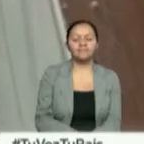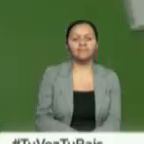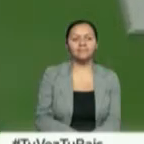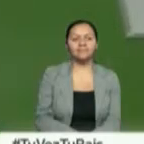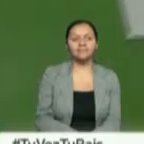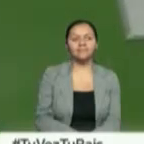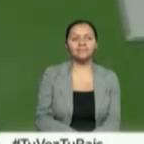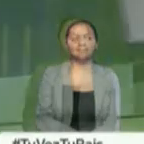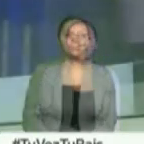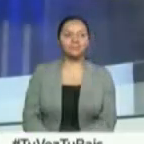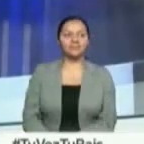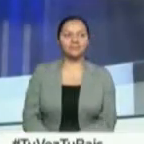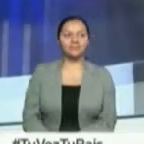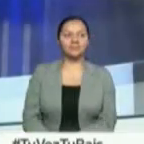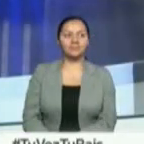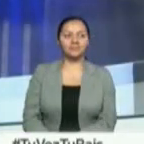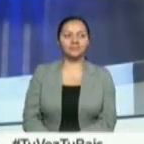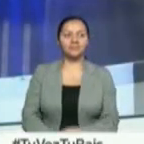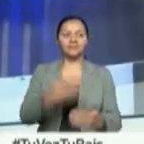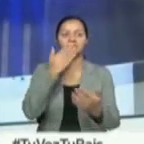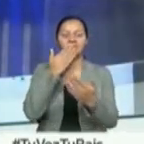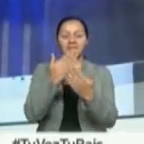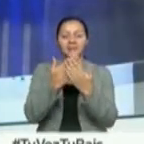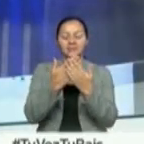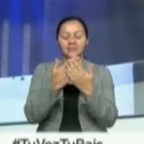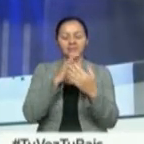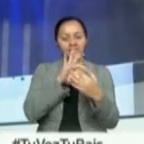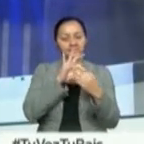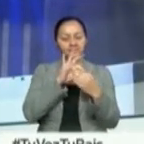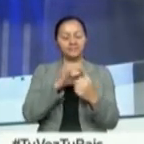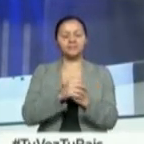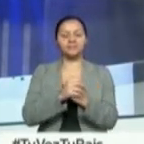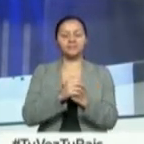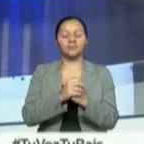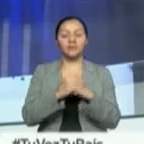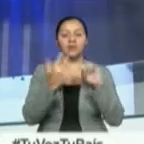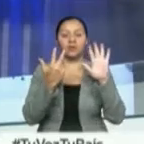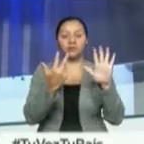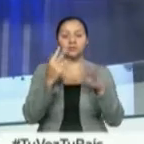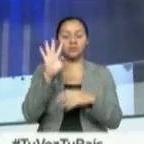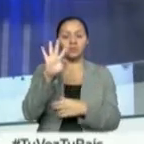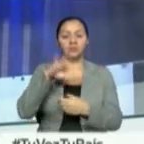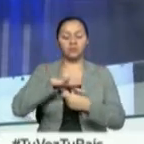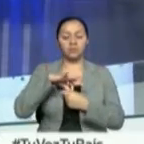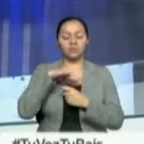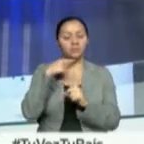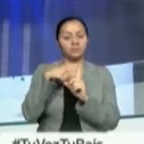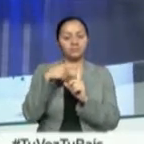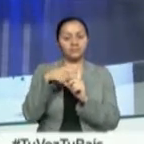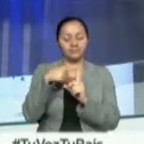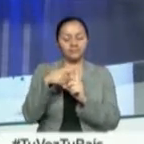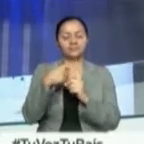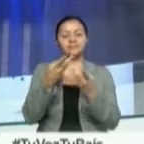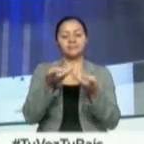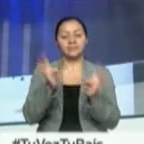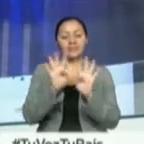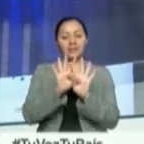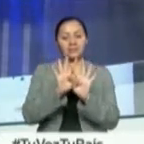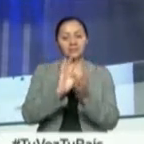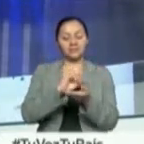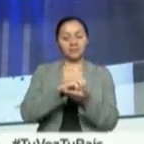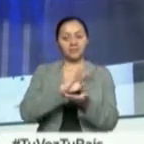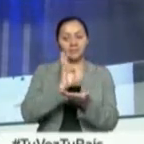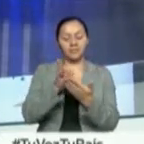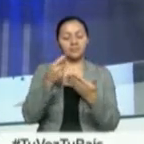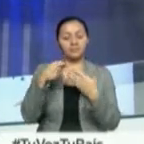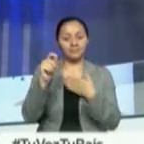noticiero ciudadano muchas gracias katherine con 84 votos afirmativos del pleno de la asamblea nacional aprobó este